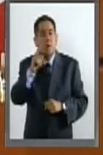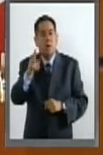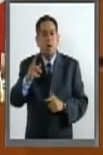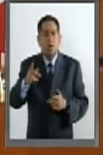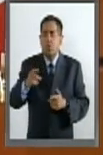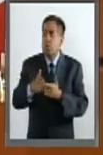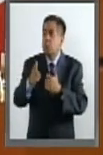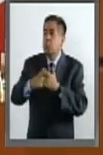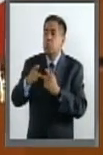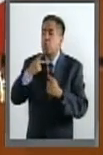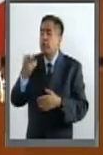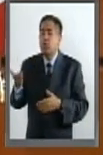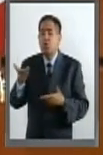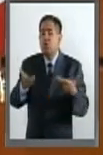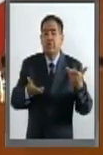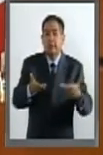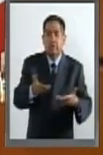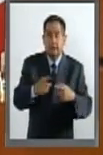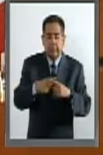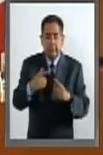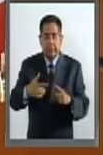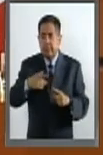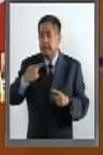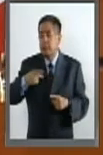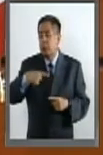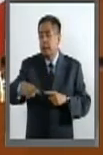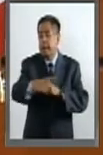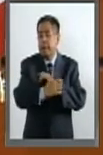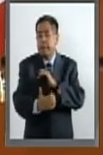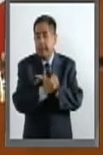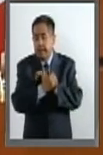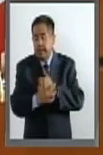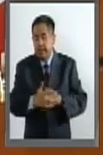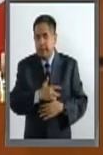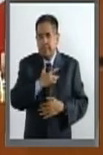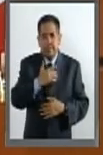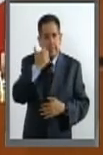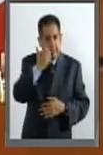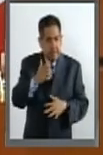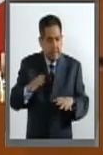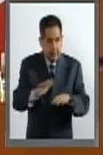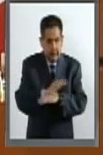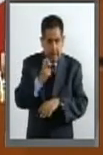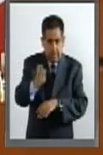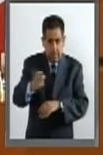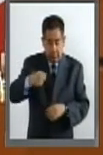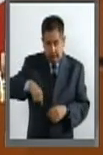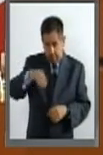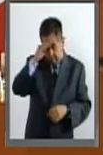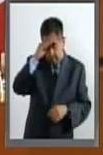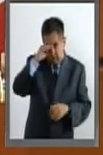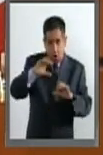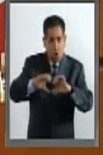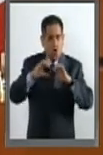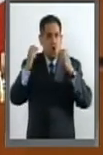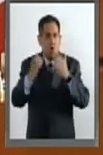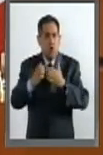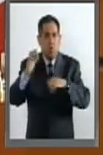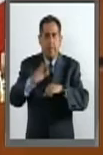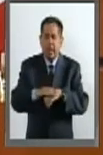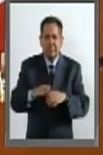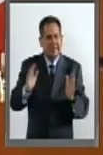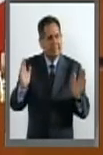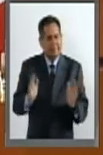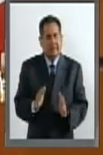los partidos políticos, sino que es el sentir de la gente, de las mexicanas y de los mexicanos, que quieren un Congreso más